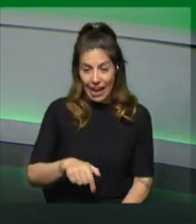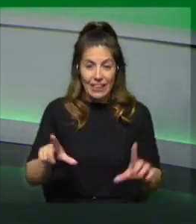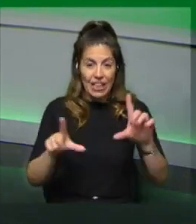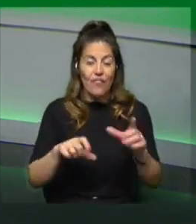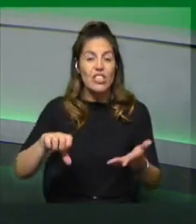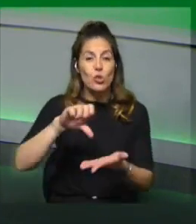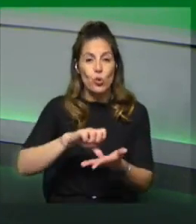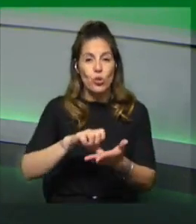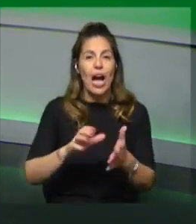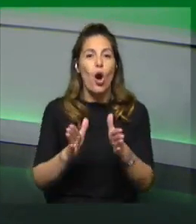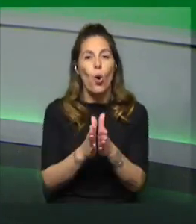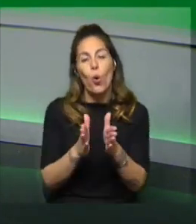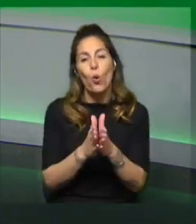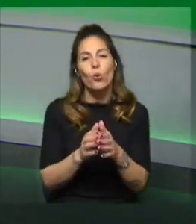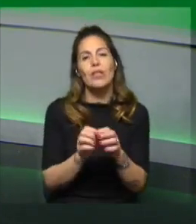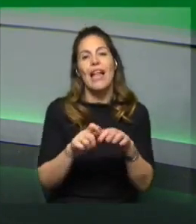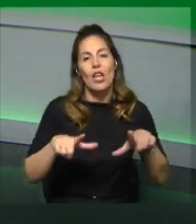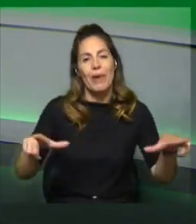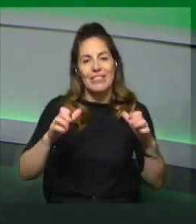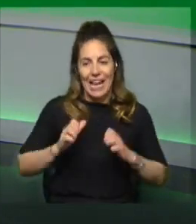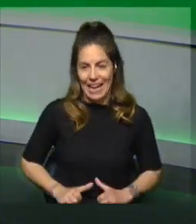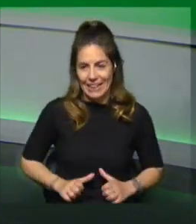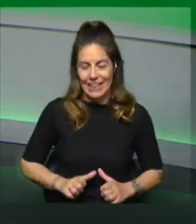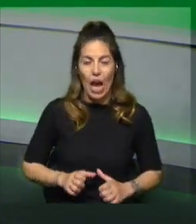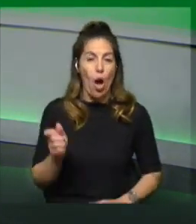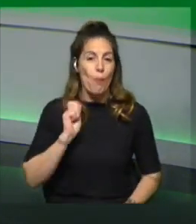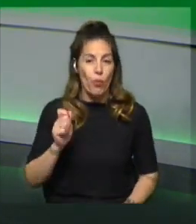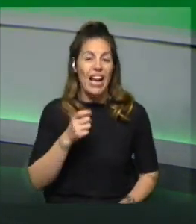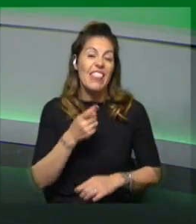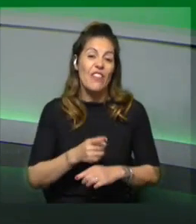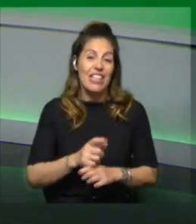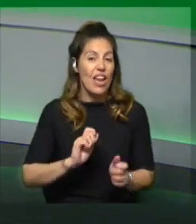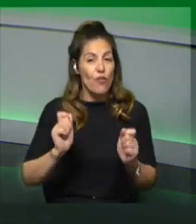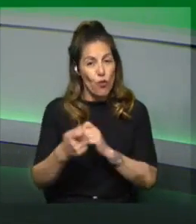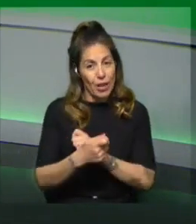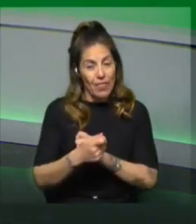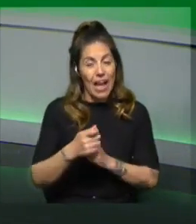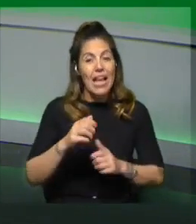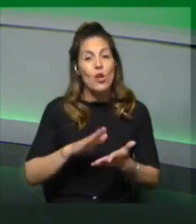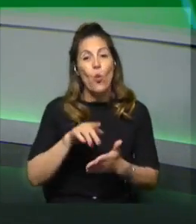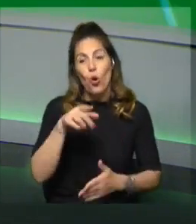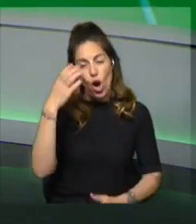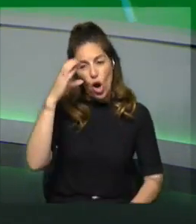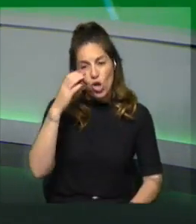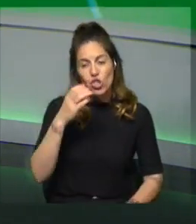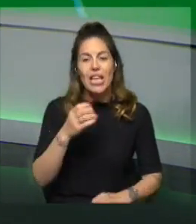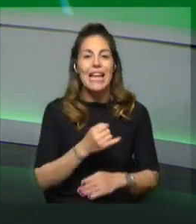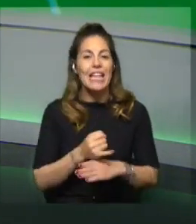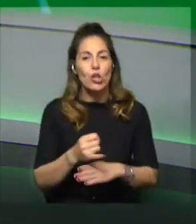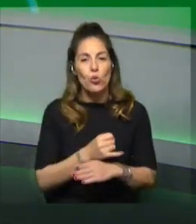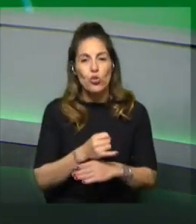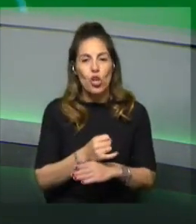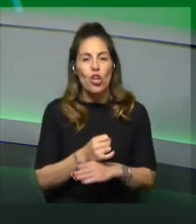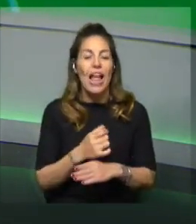que la Junta de Transparencia y Ética Pública debería ser reformulada. Según Cose, el organismo debe estar bajo una dirección técnica, autónoma